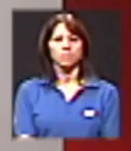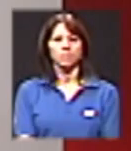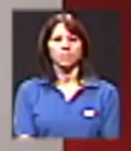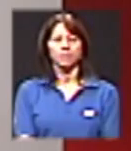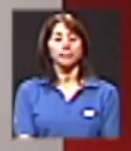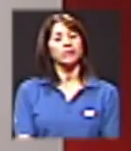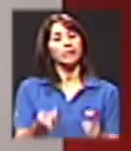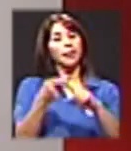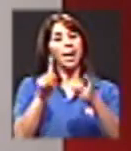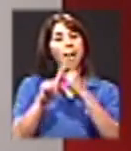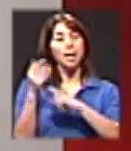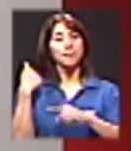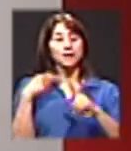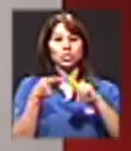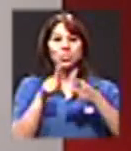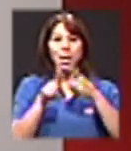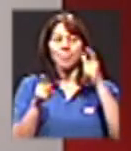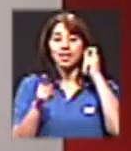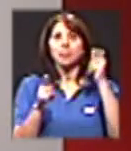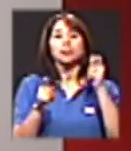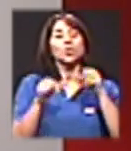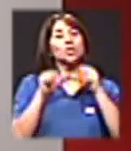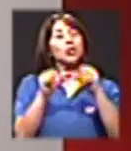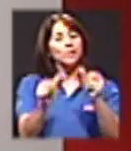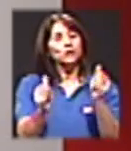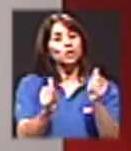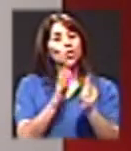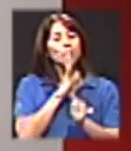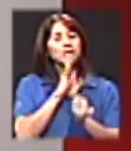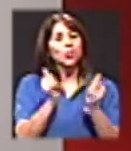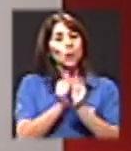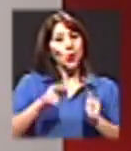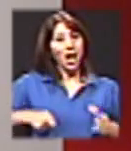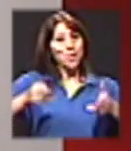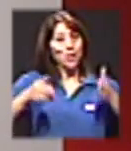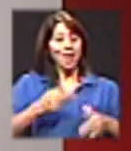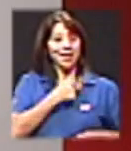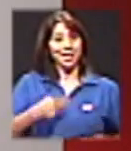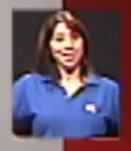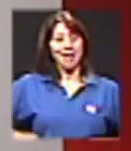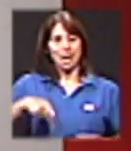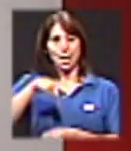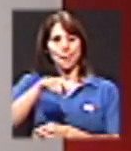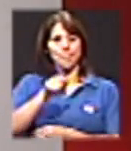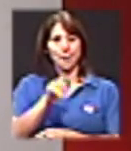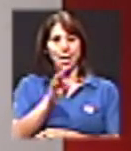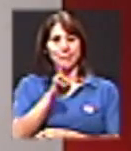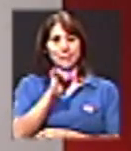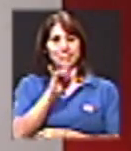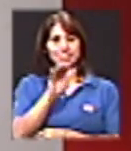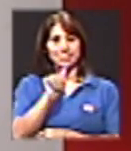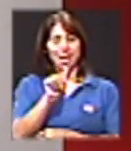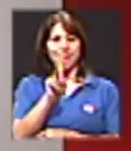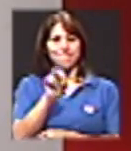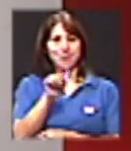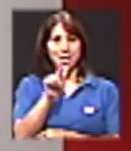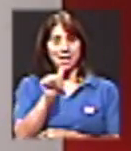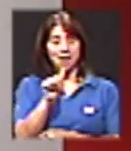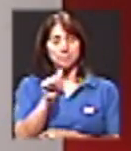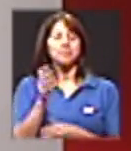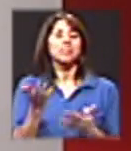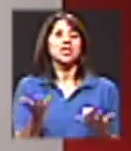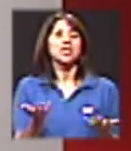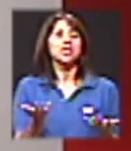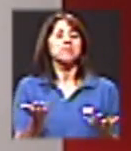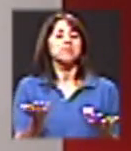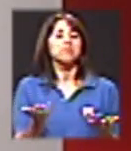Continuamos, amigas y amigos, conversando con la abogada herediana Patricia Vega, y tal vez por